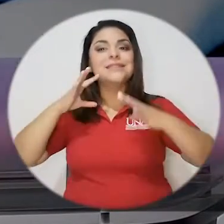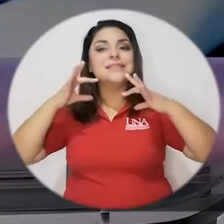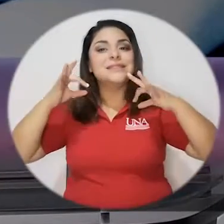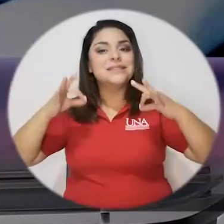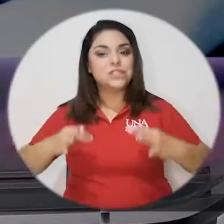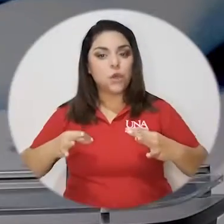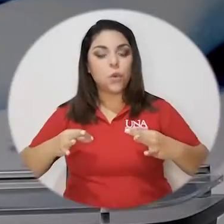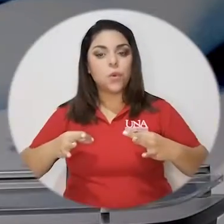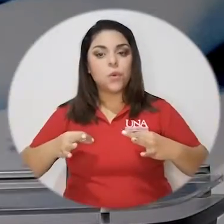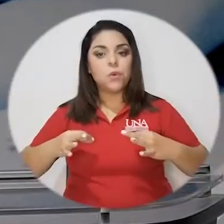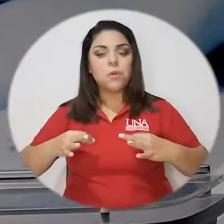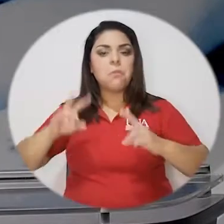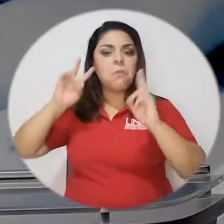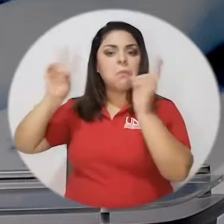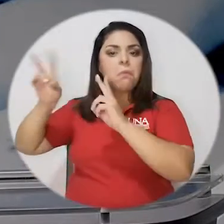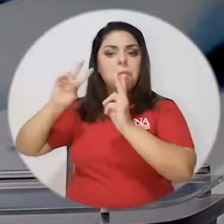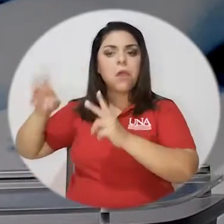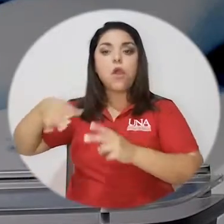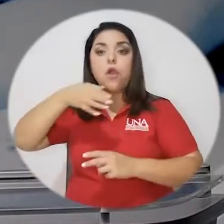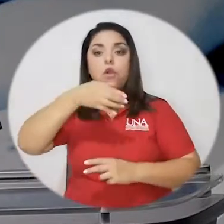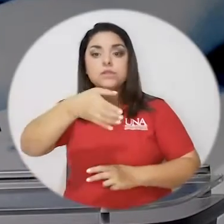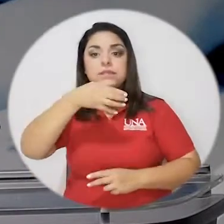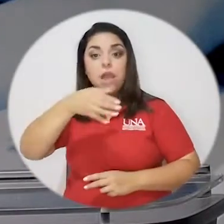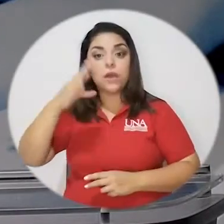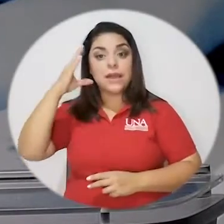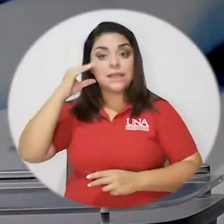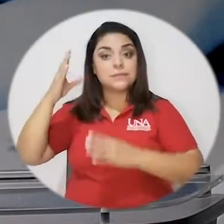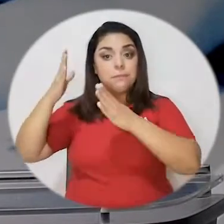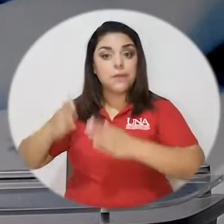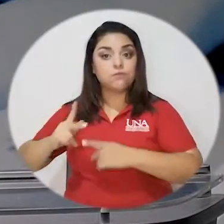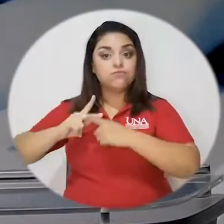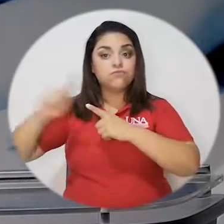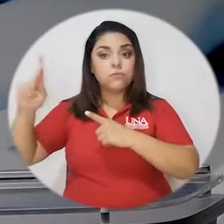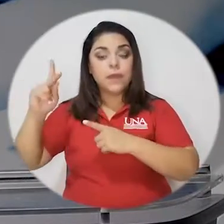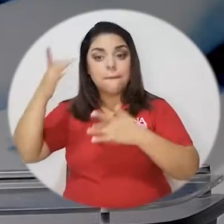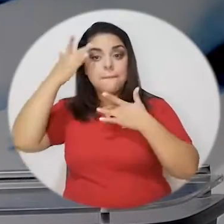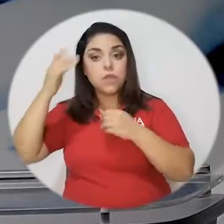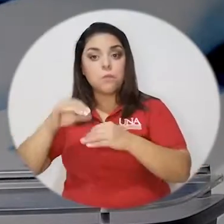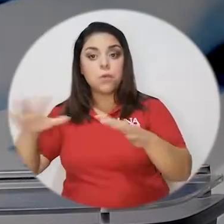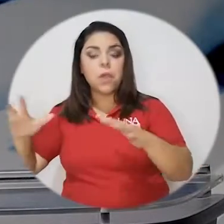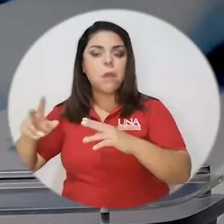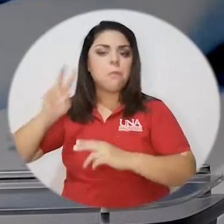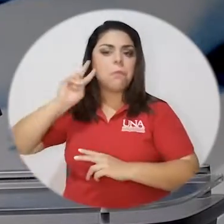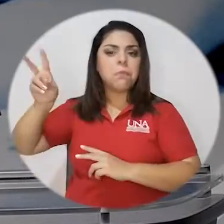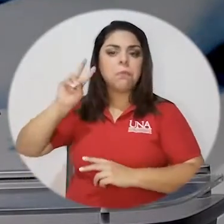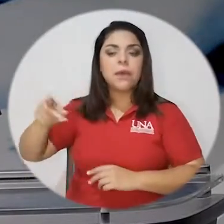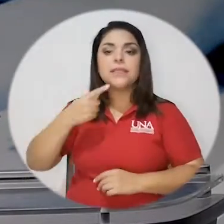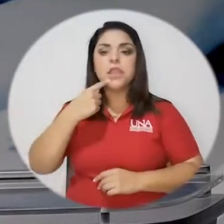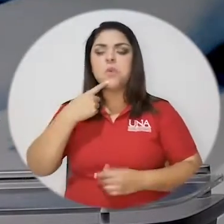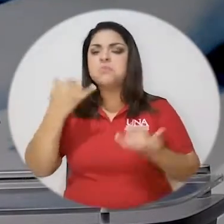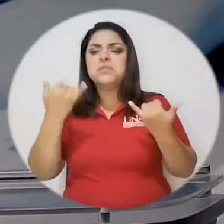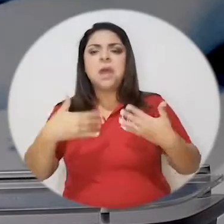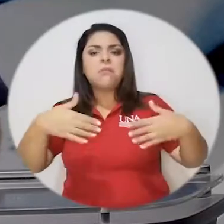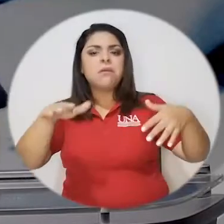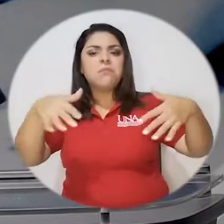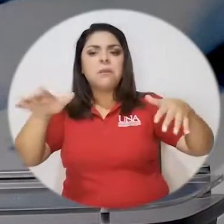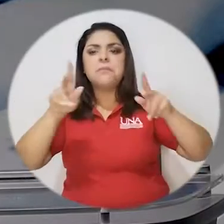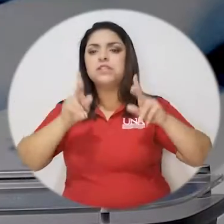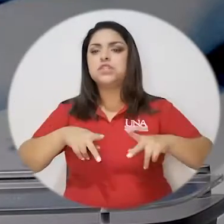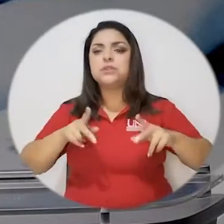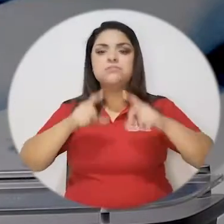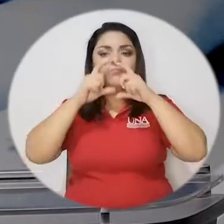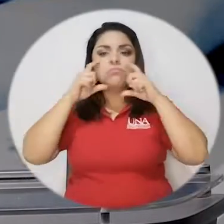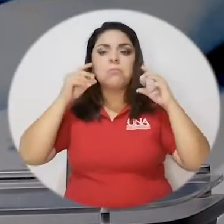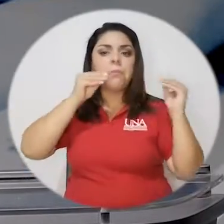decide, haciendo caso omiso a las recomendaciones de los expertos en epidemiología, que la gente ya